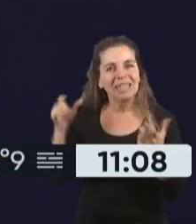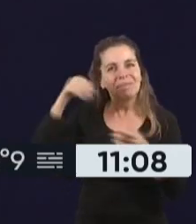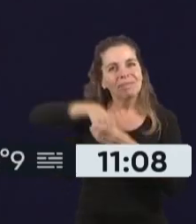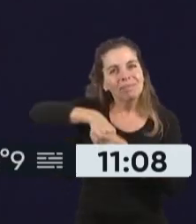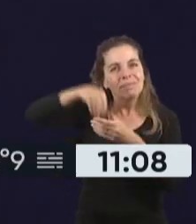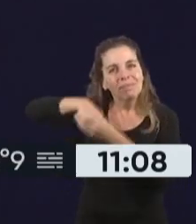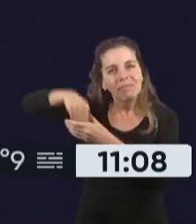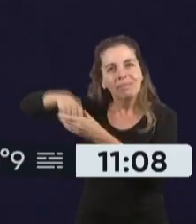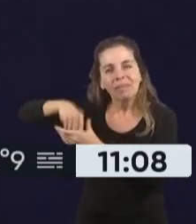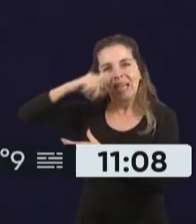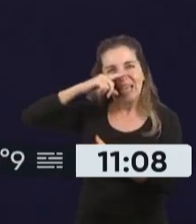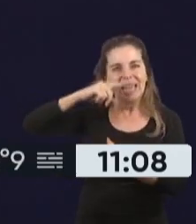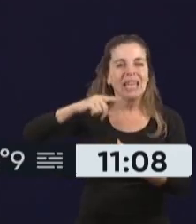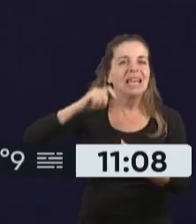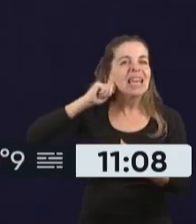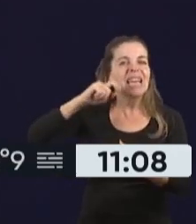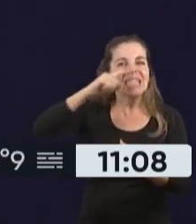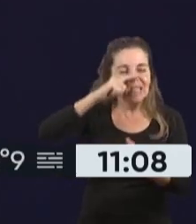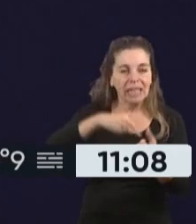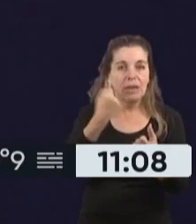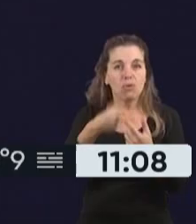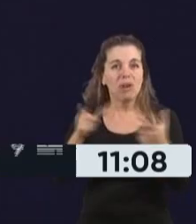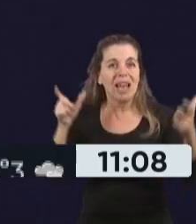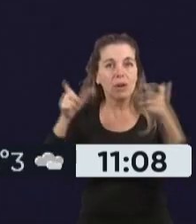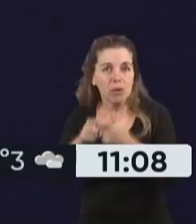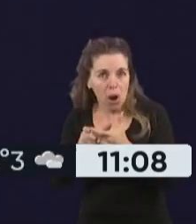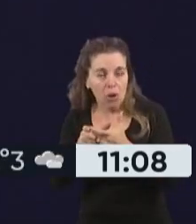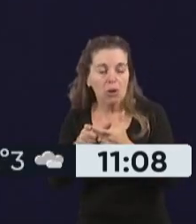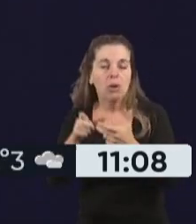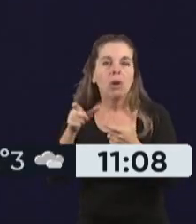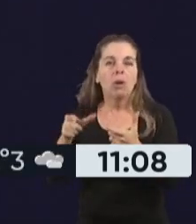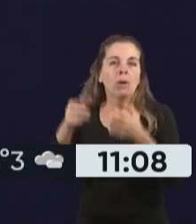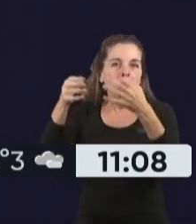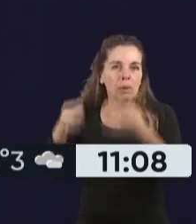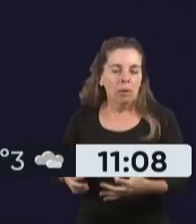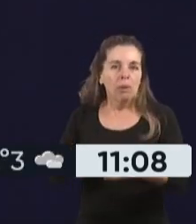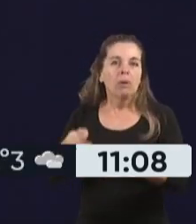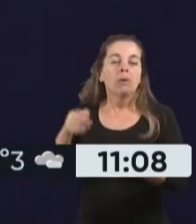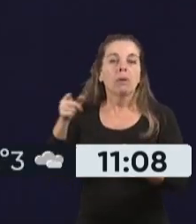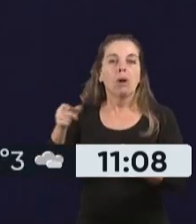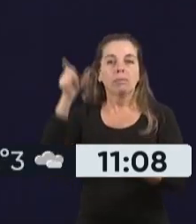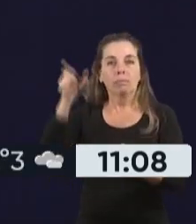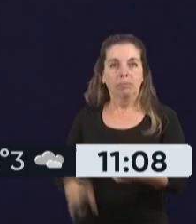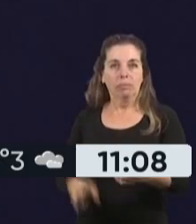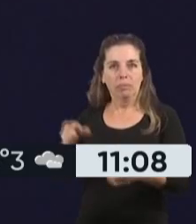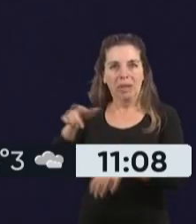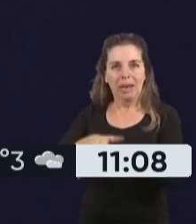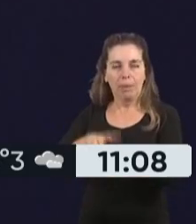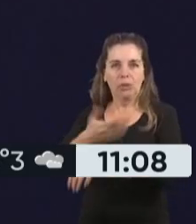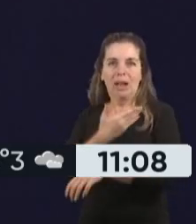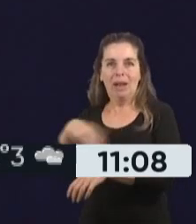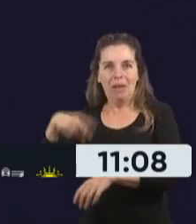Por supuesto, una fue la reunión bilateral propiamente dicha y después ha tenido 2